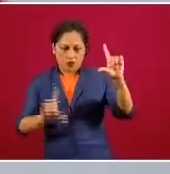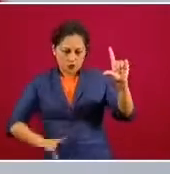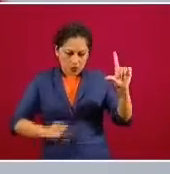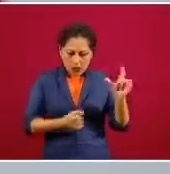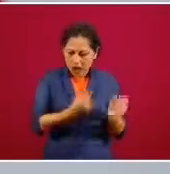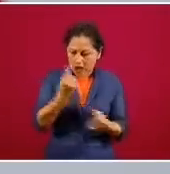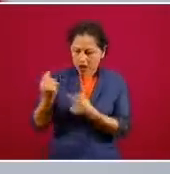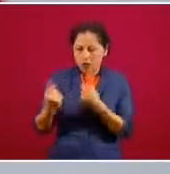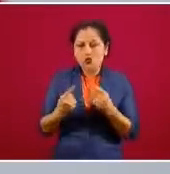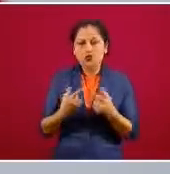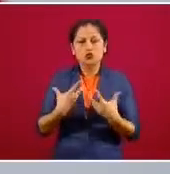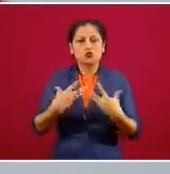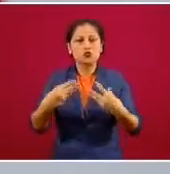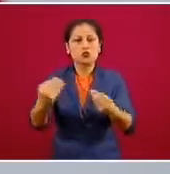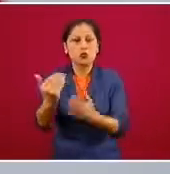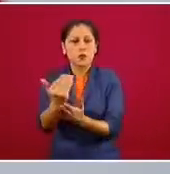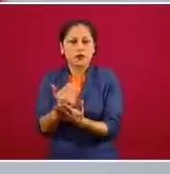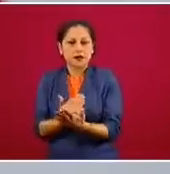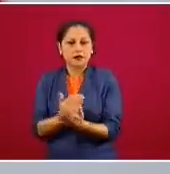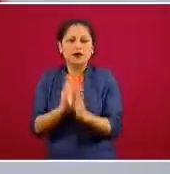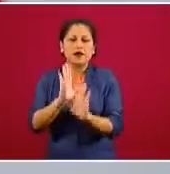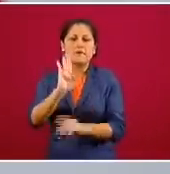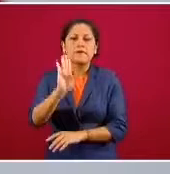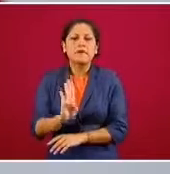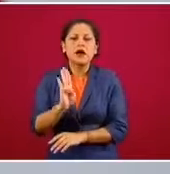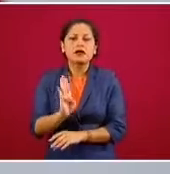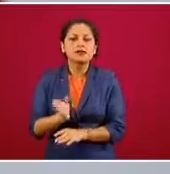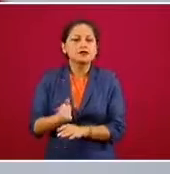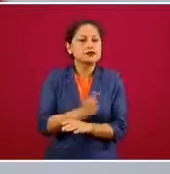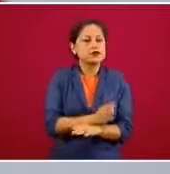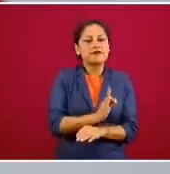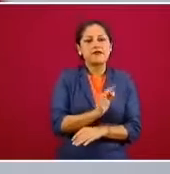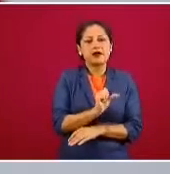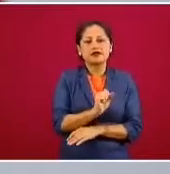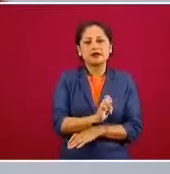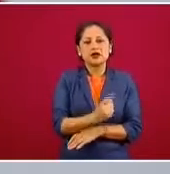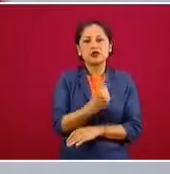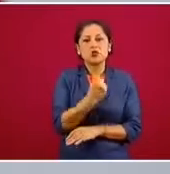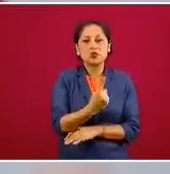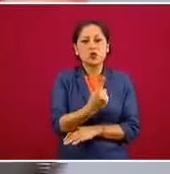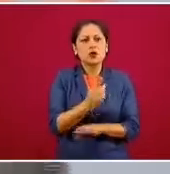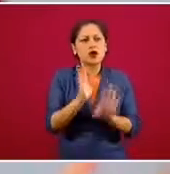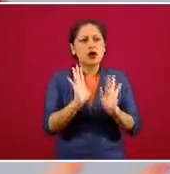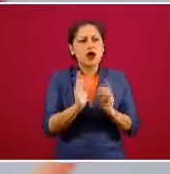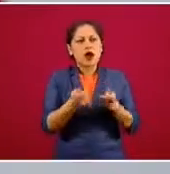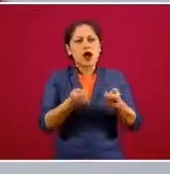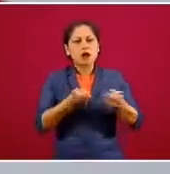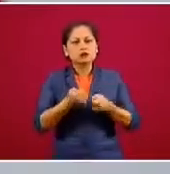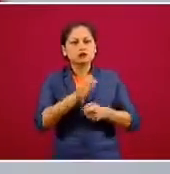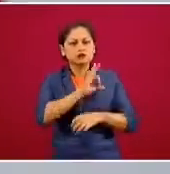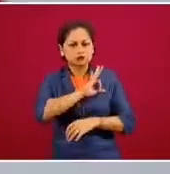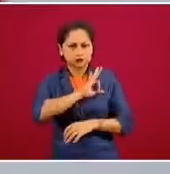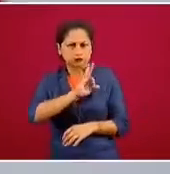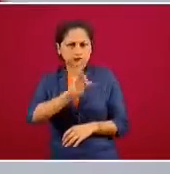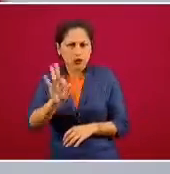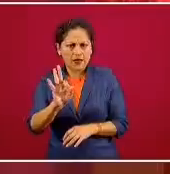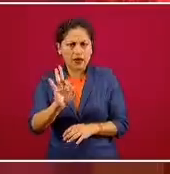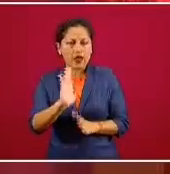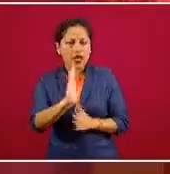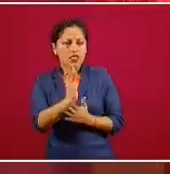y en fase 1 son tan pocos los casos que se puede utilizar contención y no medidas masivas de